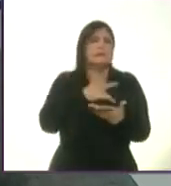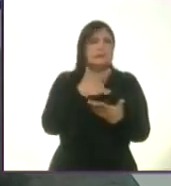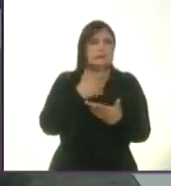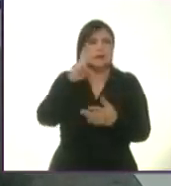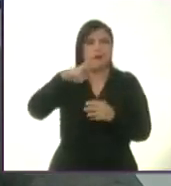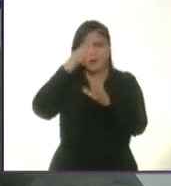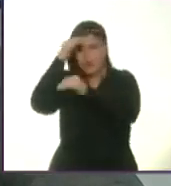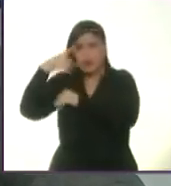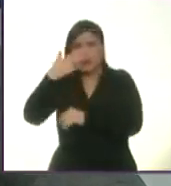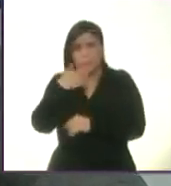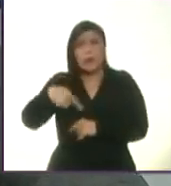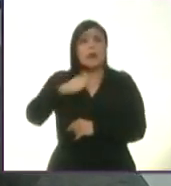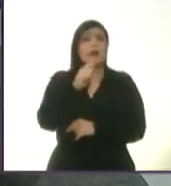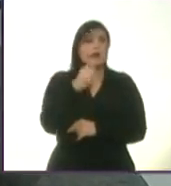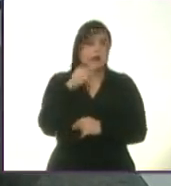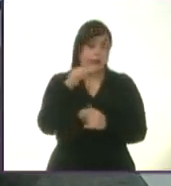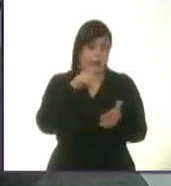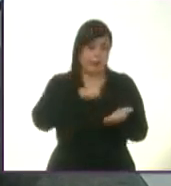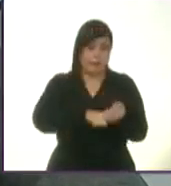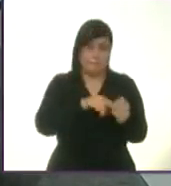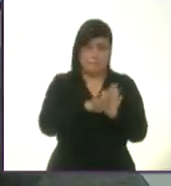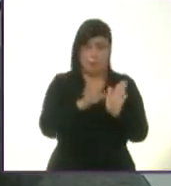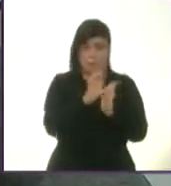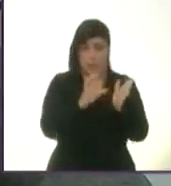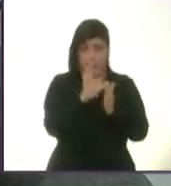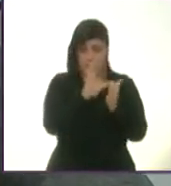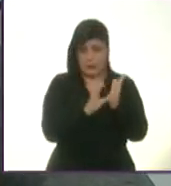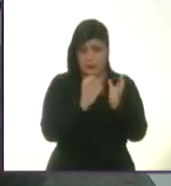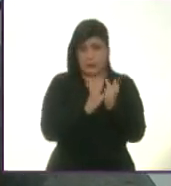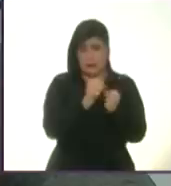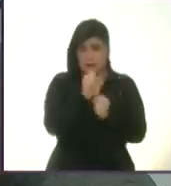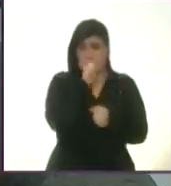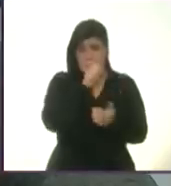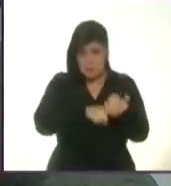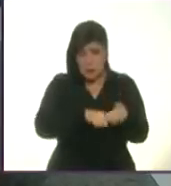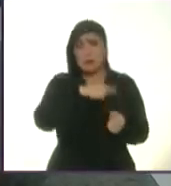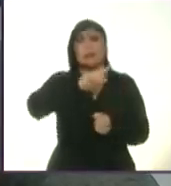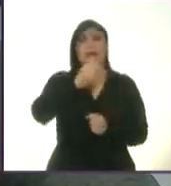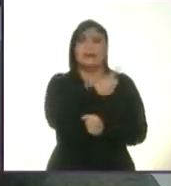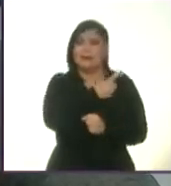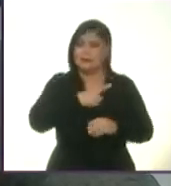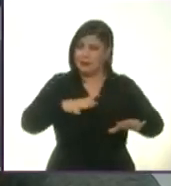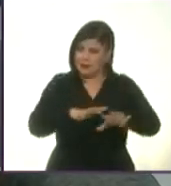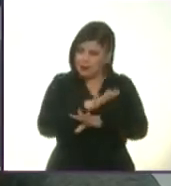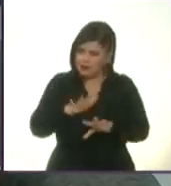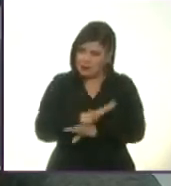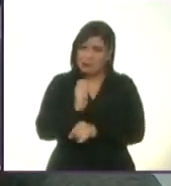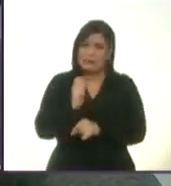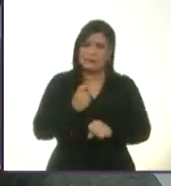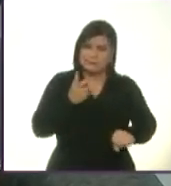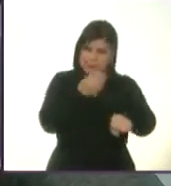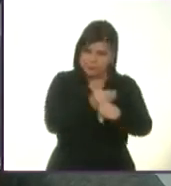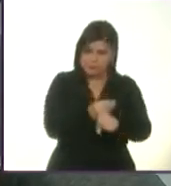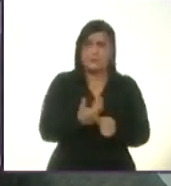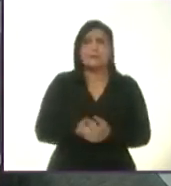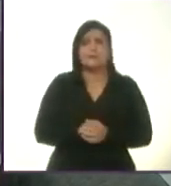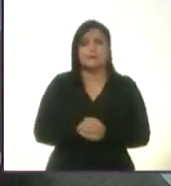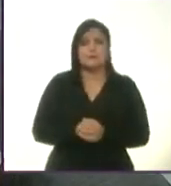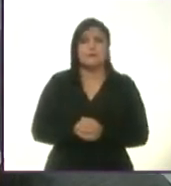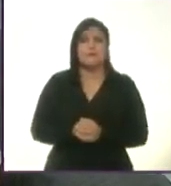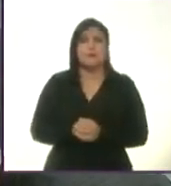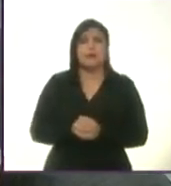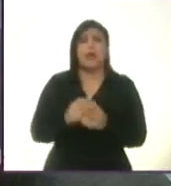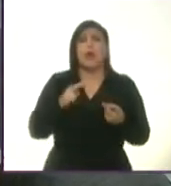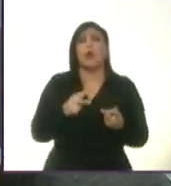como quedó en los términos de la constitución debe ser reformada y debe cambiar en un